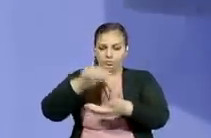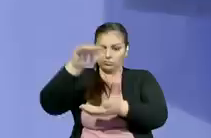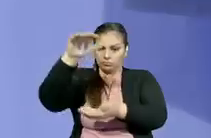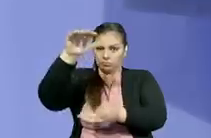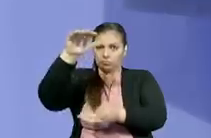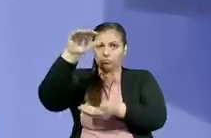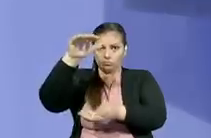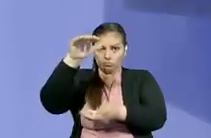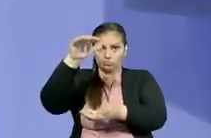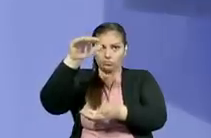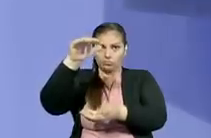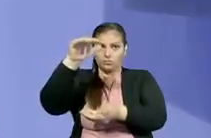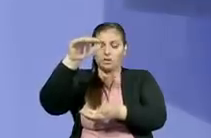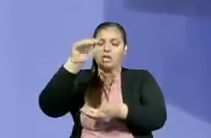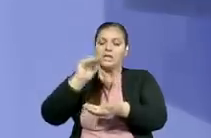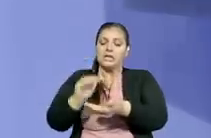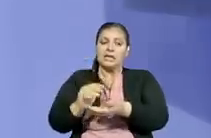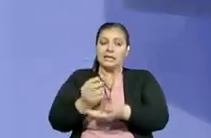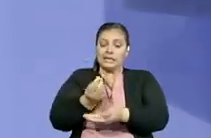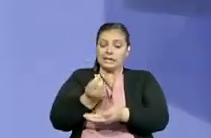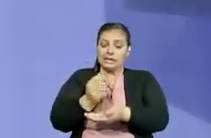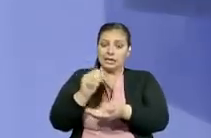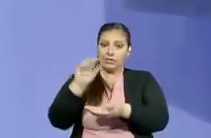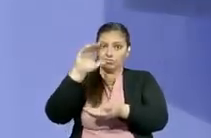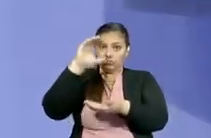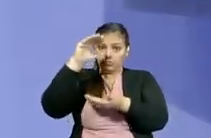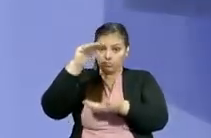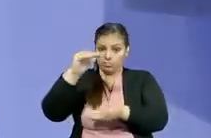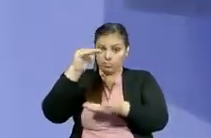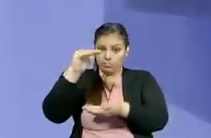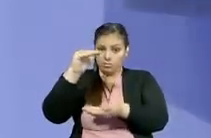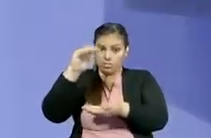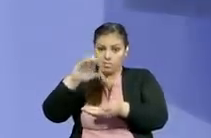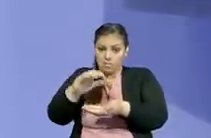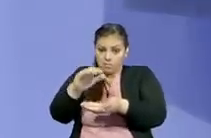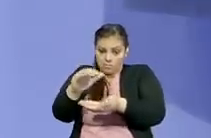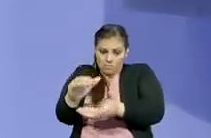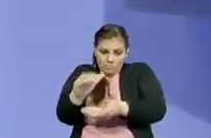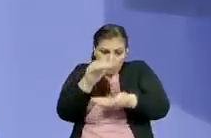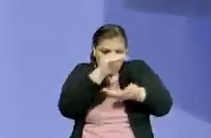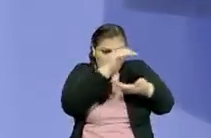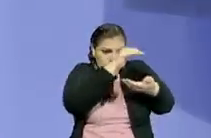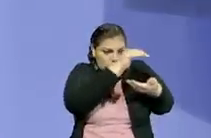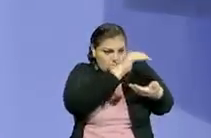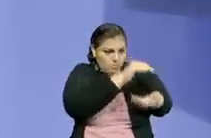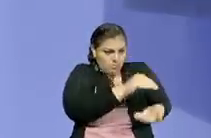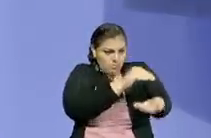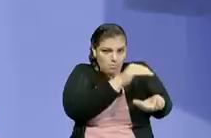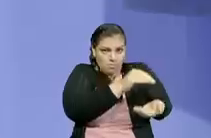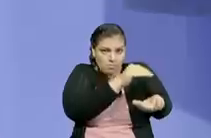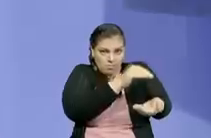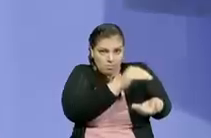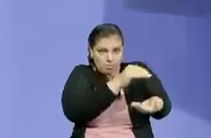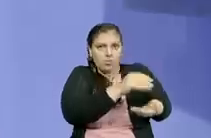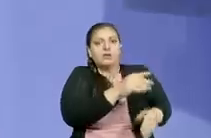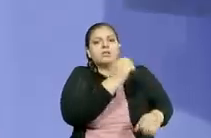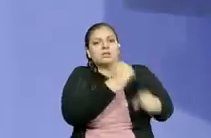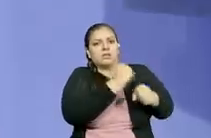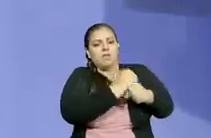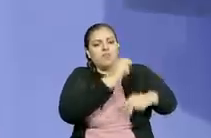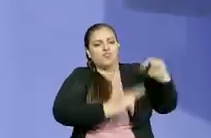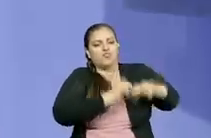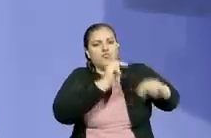obra pública, al servicio público. Apenas un 15% al pago de empleados y otro tipo de gasto